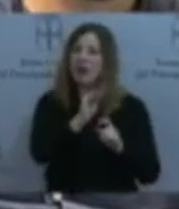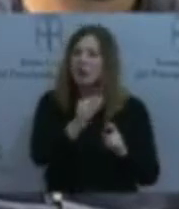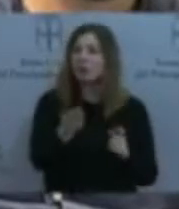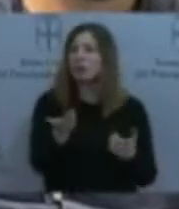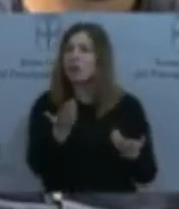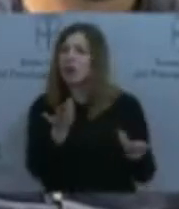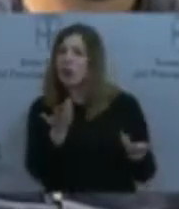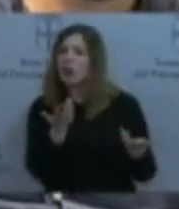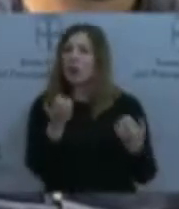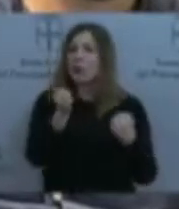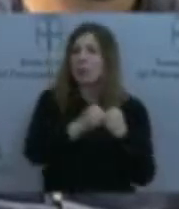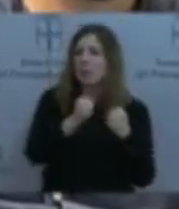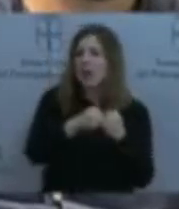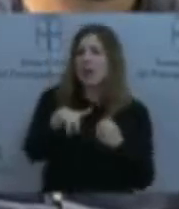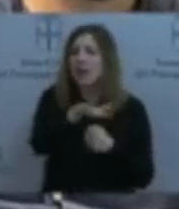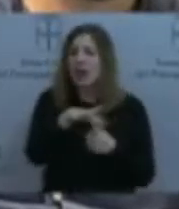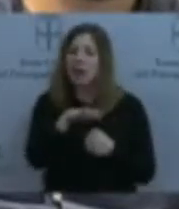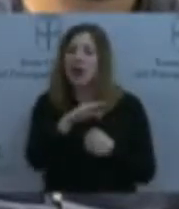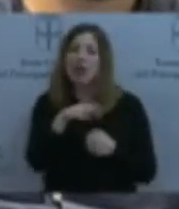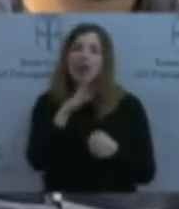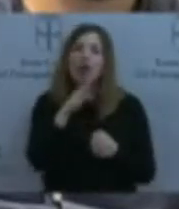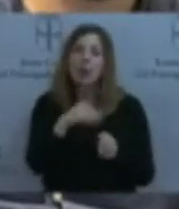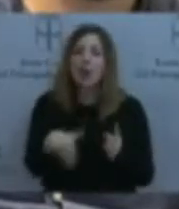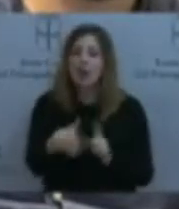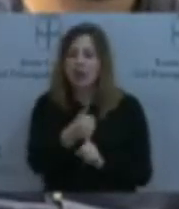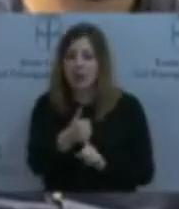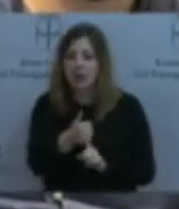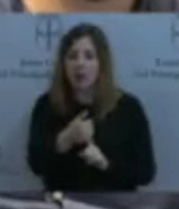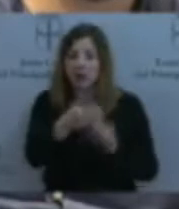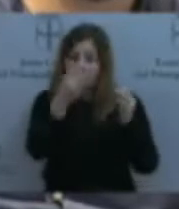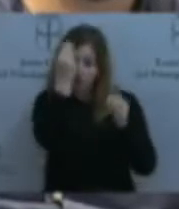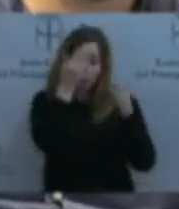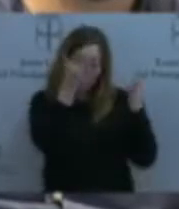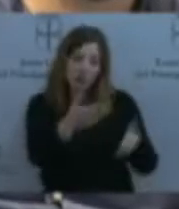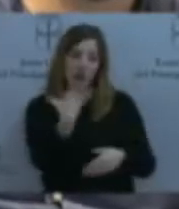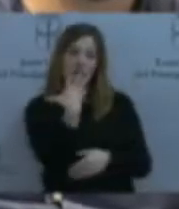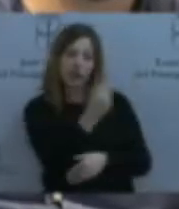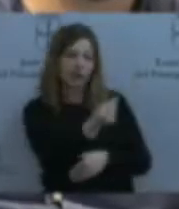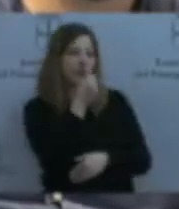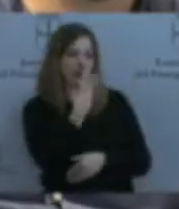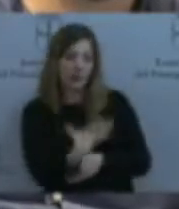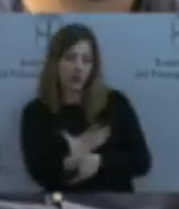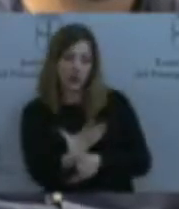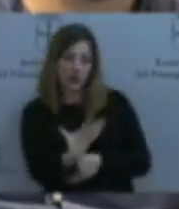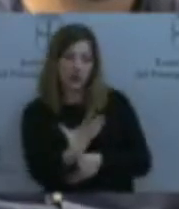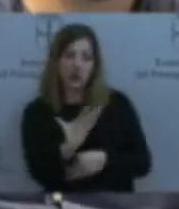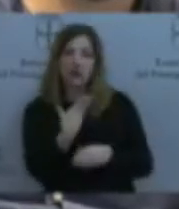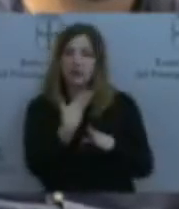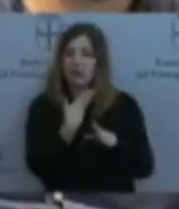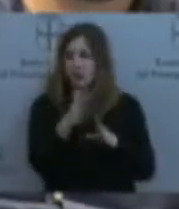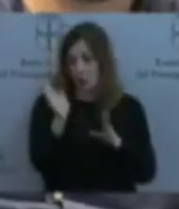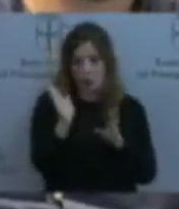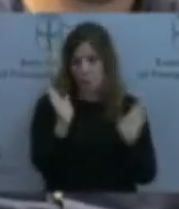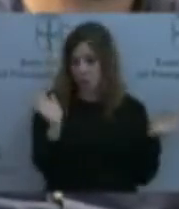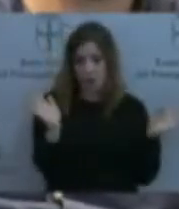y usted creo que ha entendido bien la pregunta, la ha entendido de sobra y evidentemente se ha ceñido a la literalidad de la misma porque no le interesa responder,